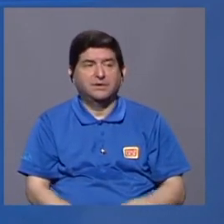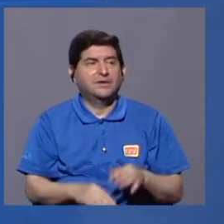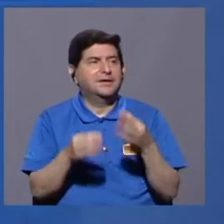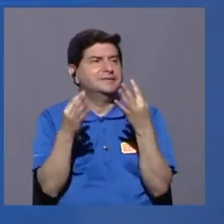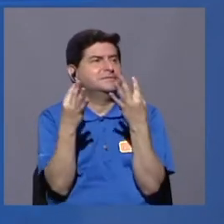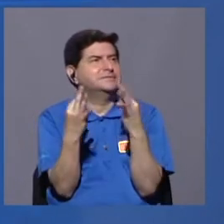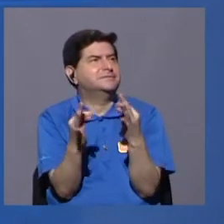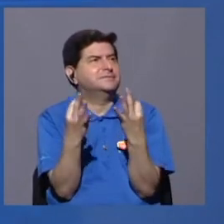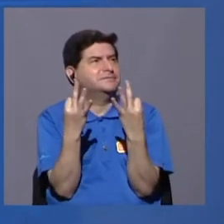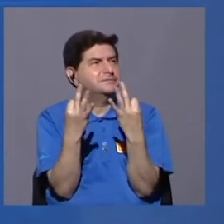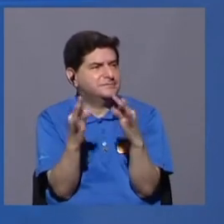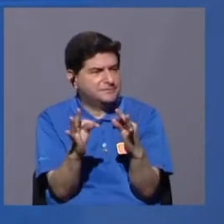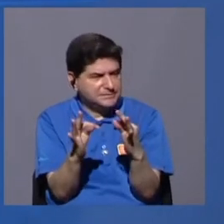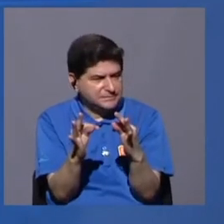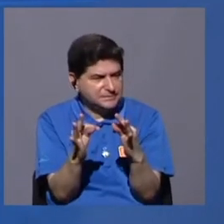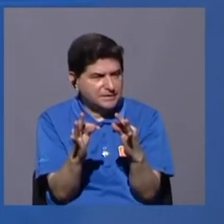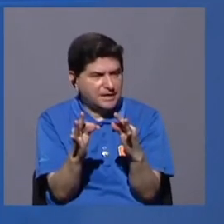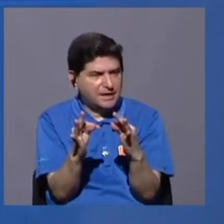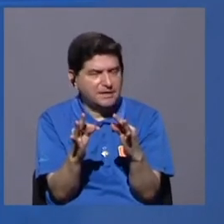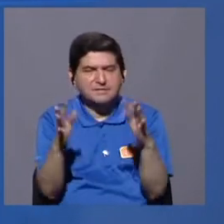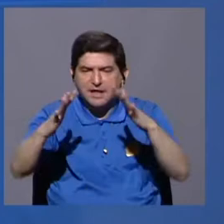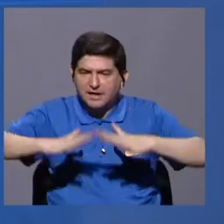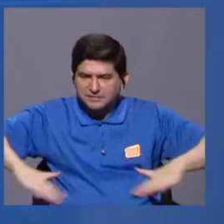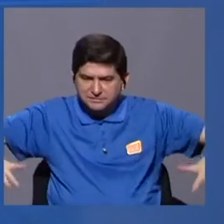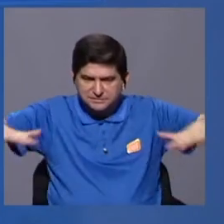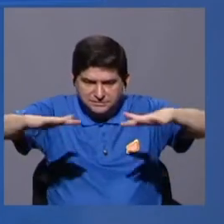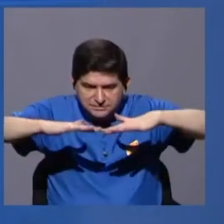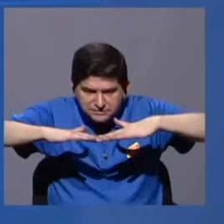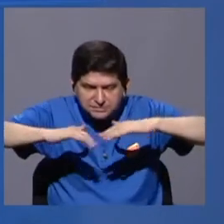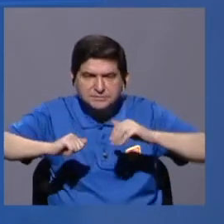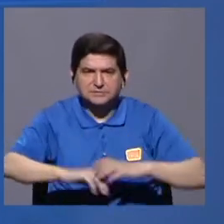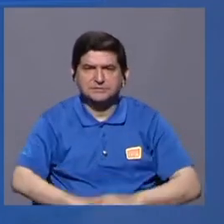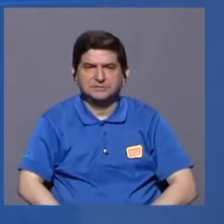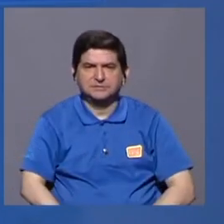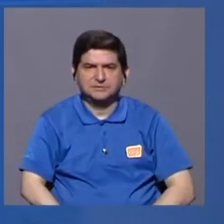darle un espacio o